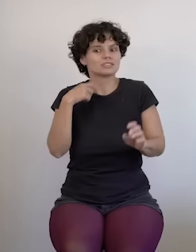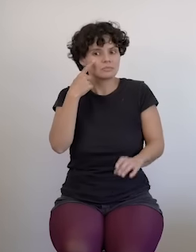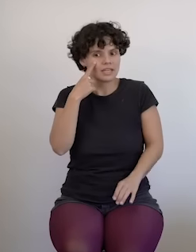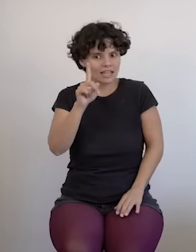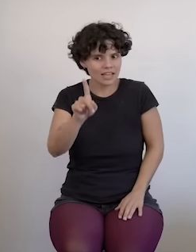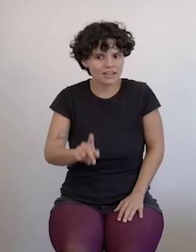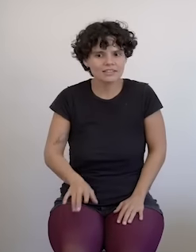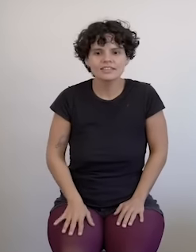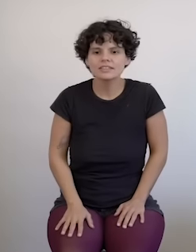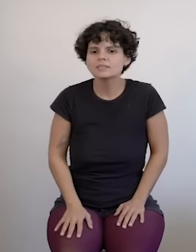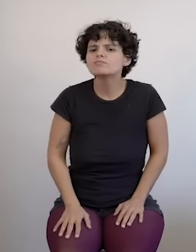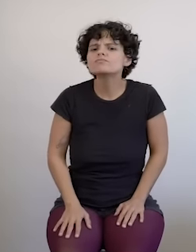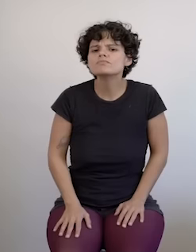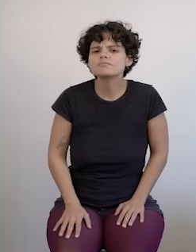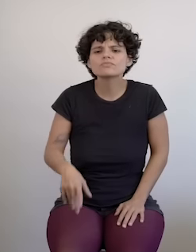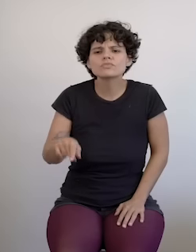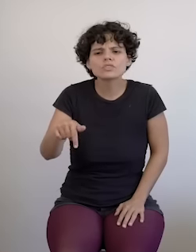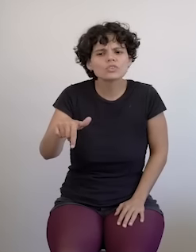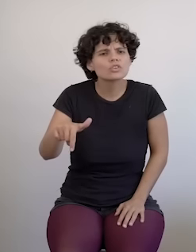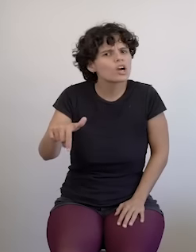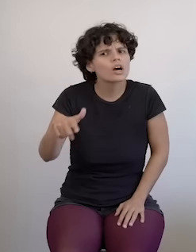Se ha demorado. ¿Qué pasó?